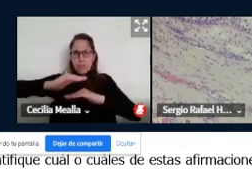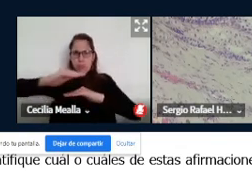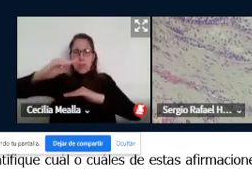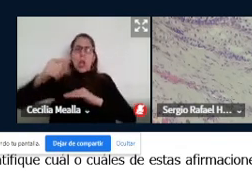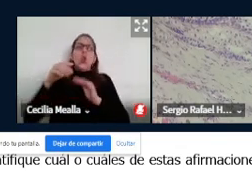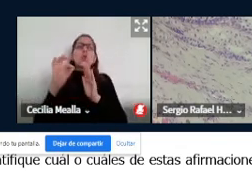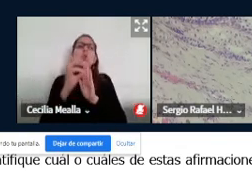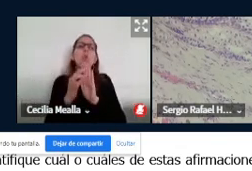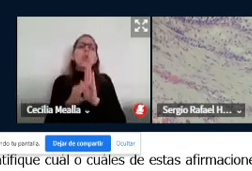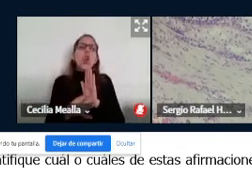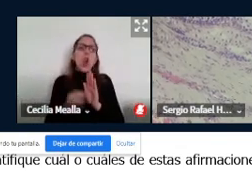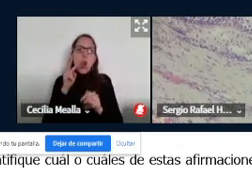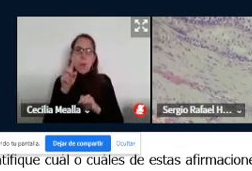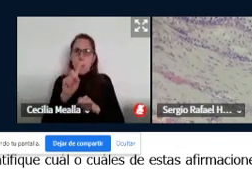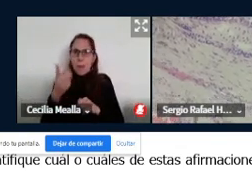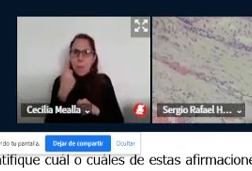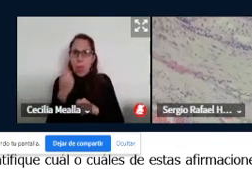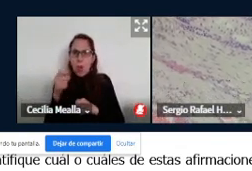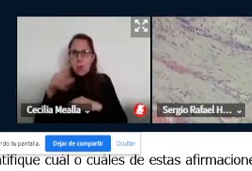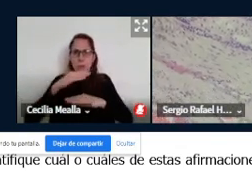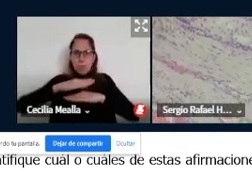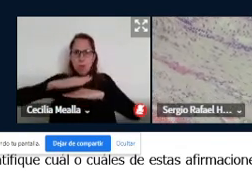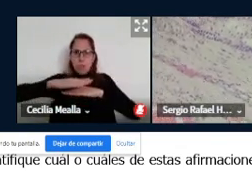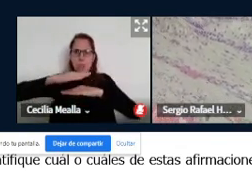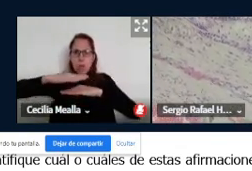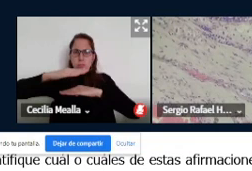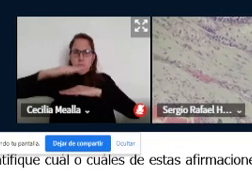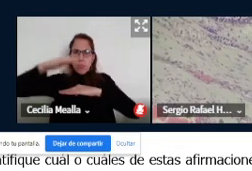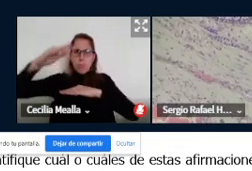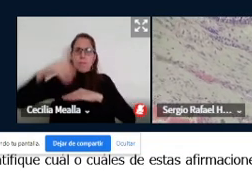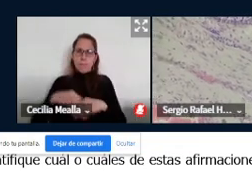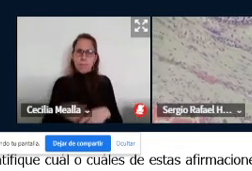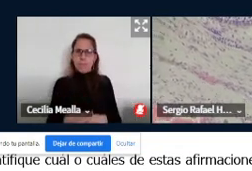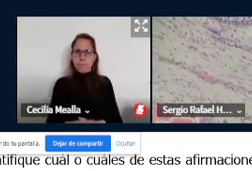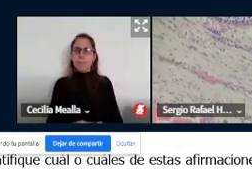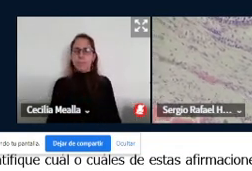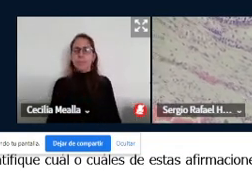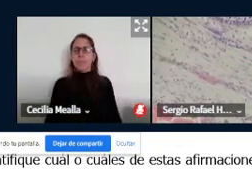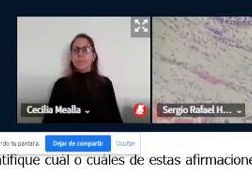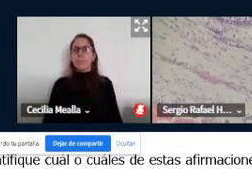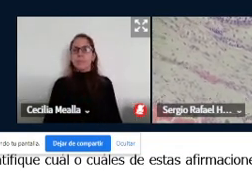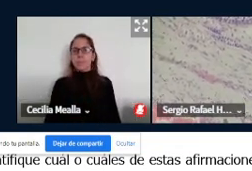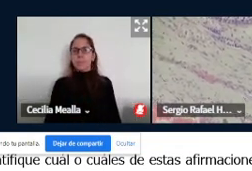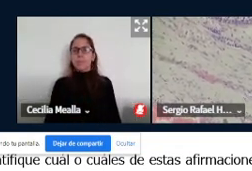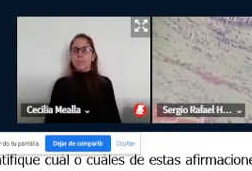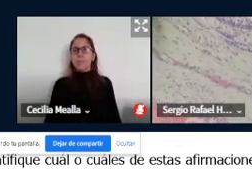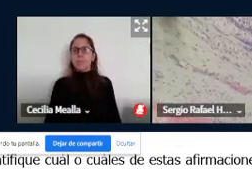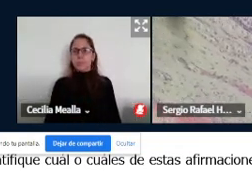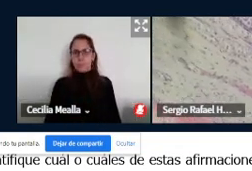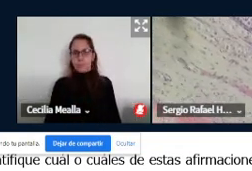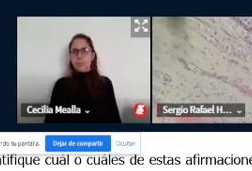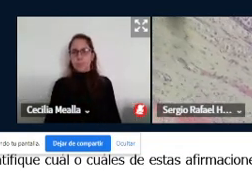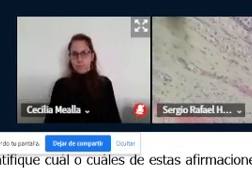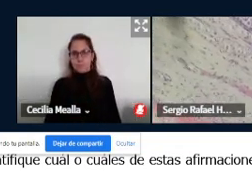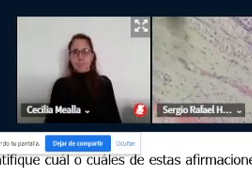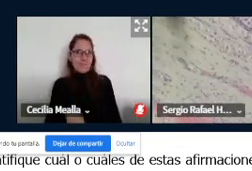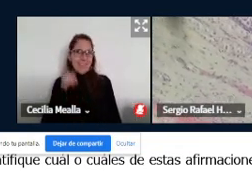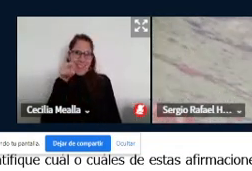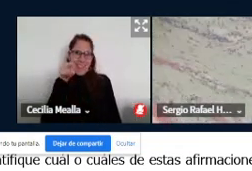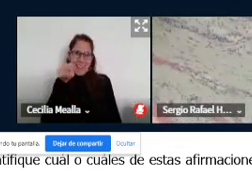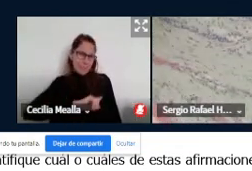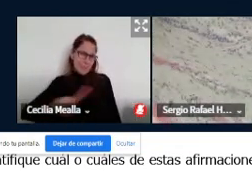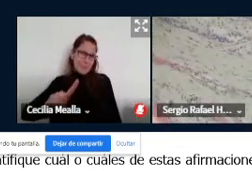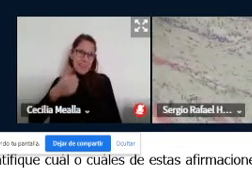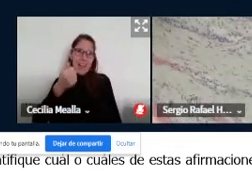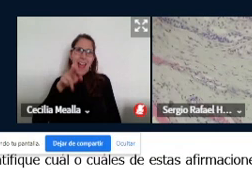vemos los núcleos para contar, pero sabemos que acá Valentín y seguramente... Mateo dicen de 1 a 3. Bien, ¿sí? Entonces, esto no va a ser